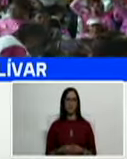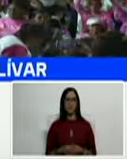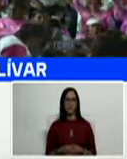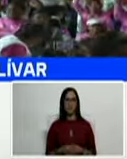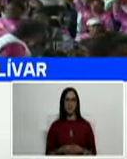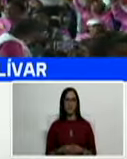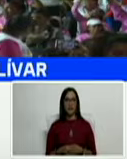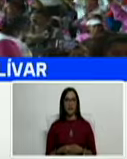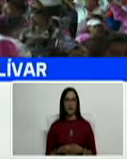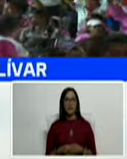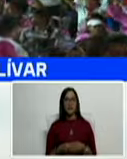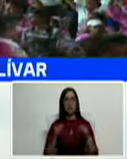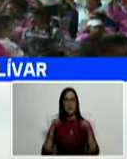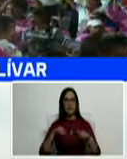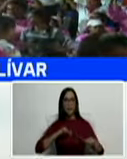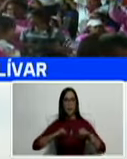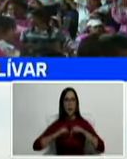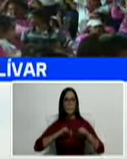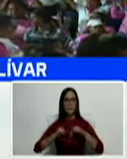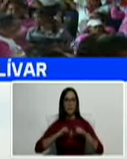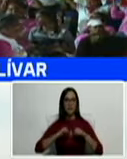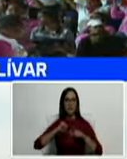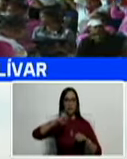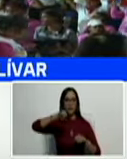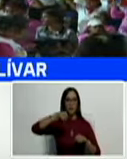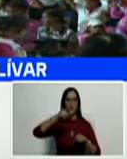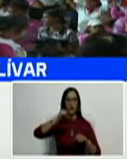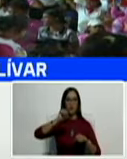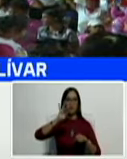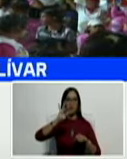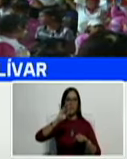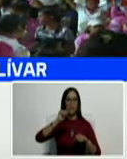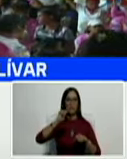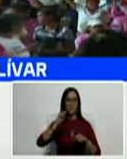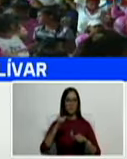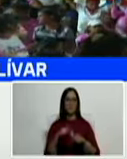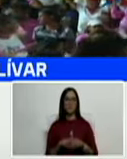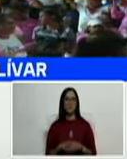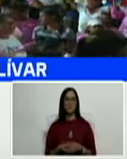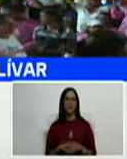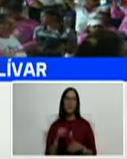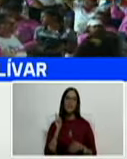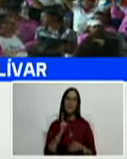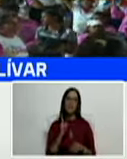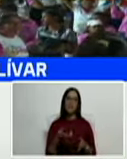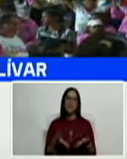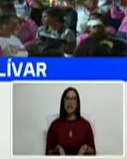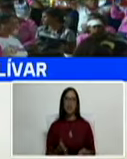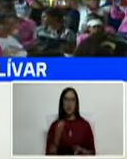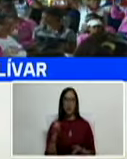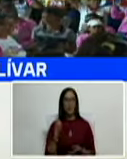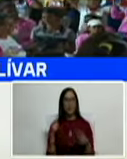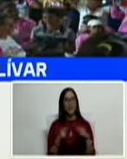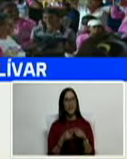al calor de este gran movimiento José Joaquina Sánchez deben nacer como